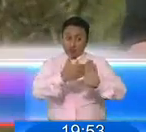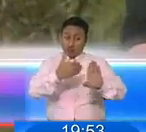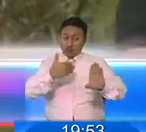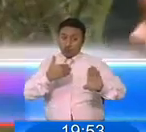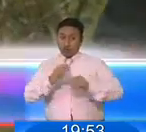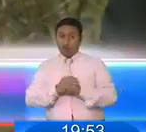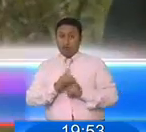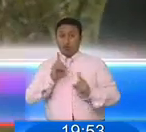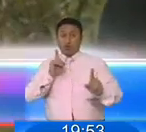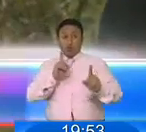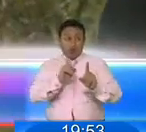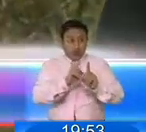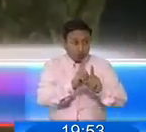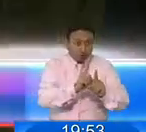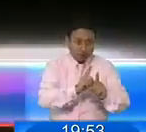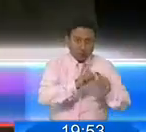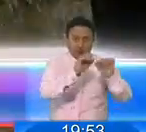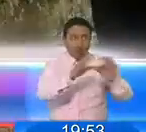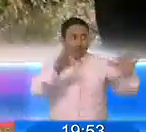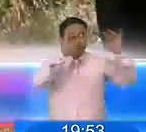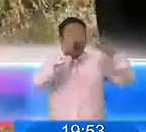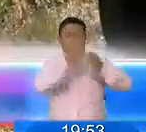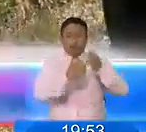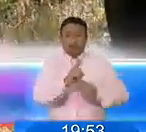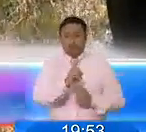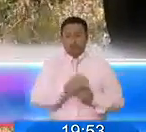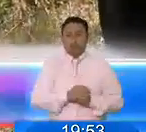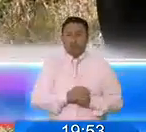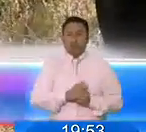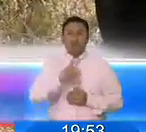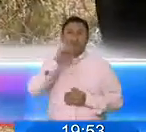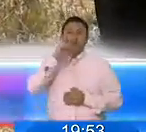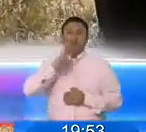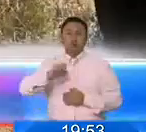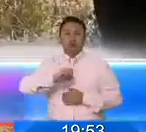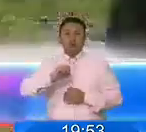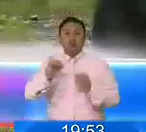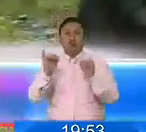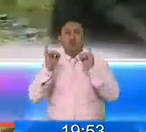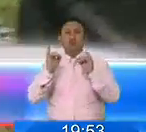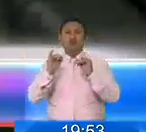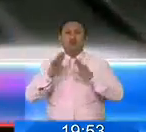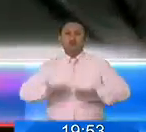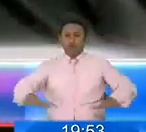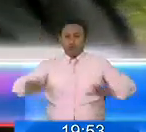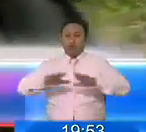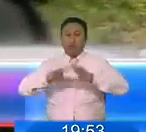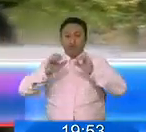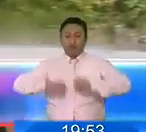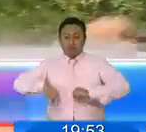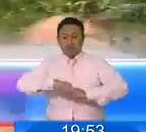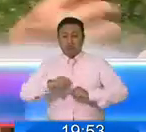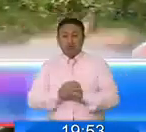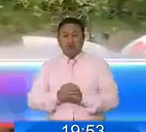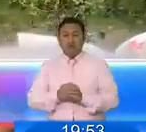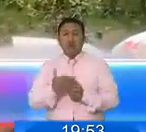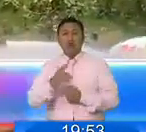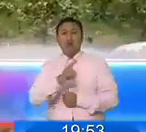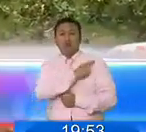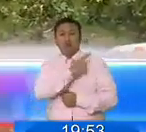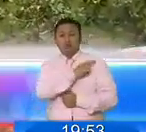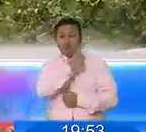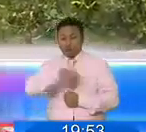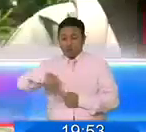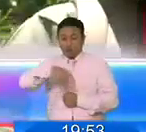podrían alterar su hábitat natural pero además del turismo con fines recreativos el lugar estaría destinado a servir a académicos como